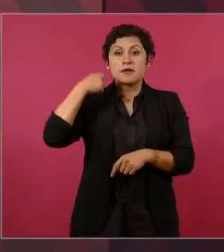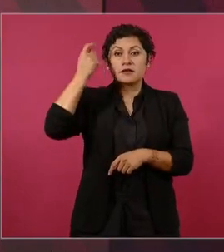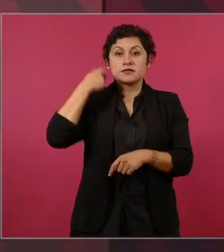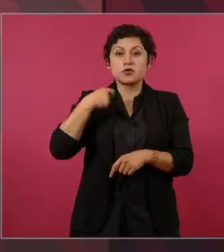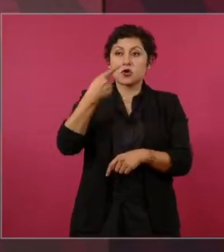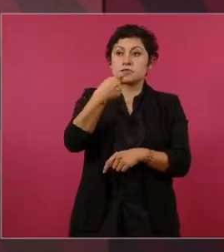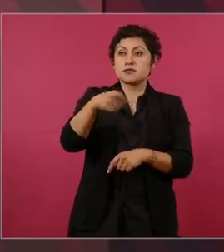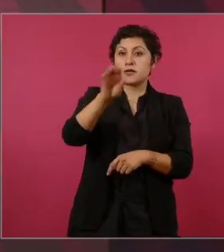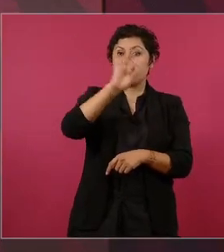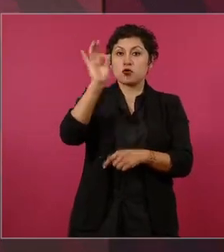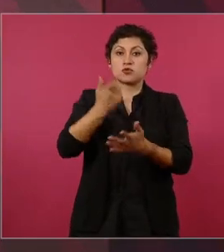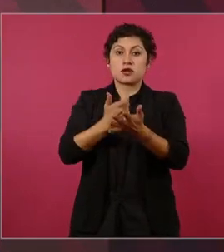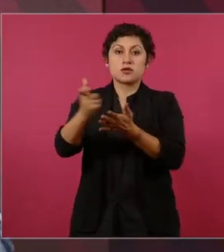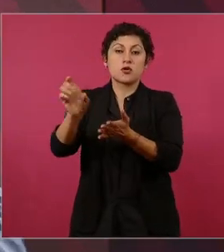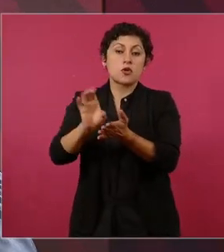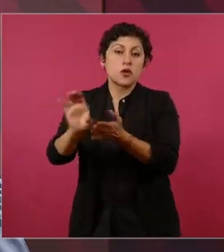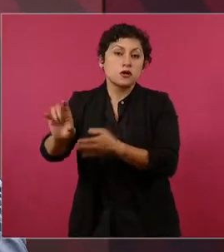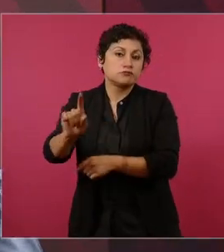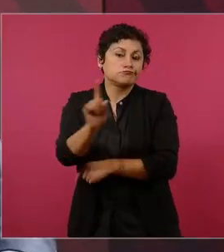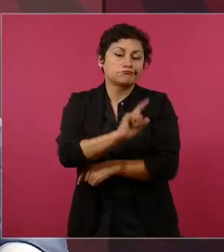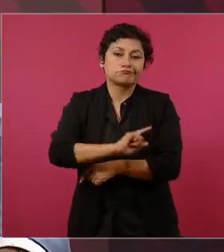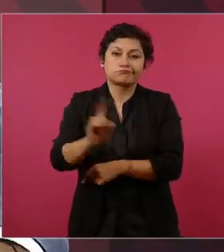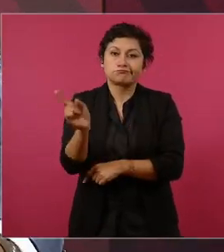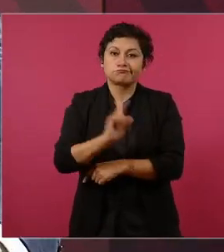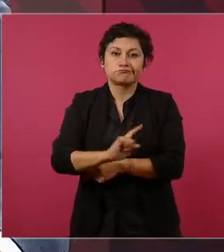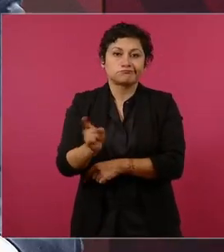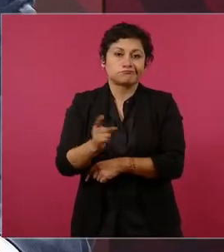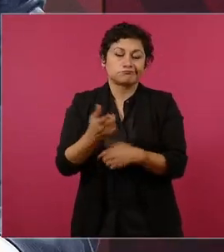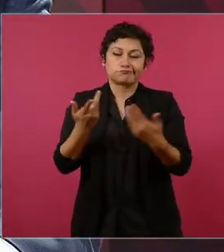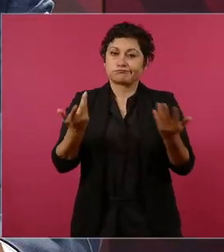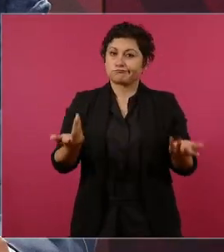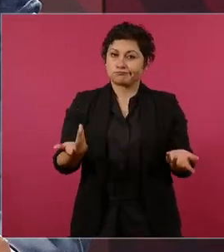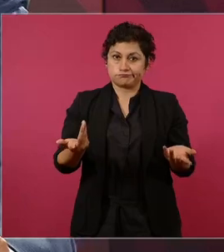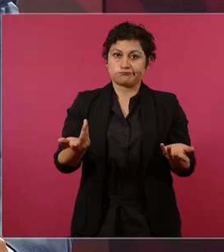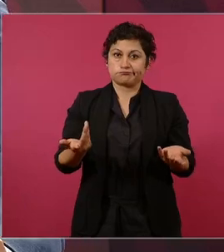esta reforma, y también que hay que reconocerlo,